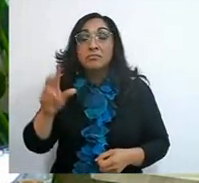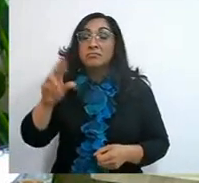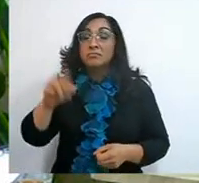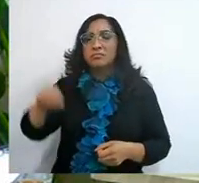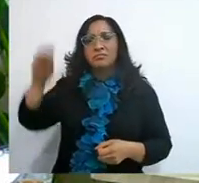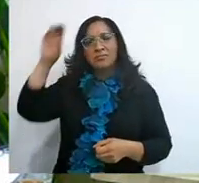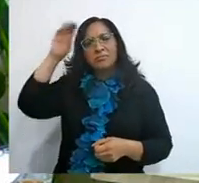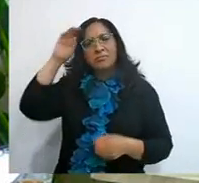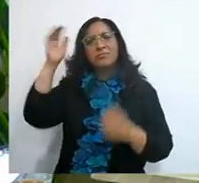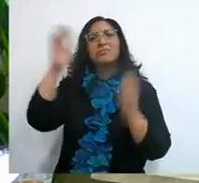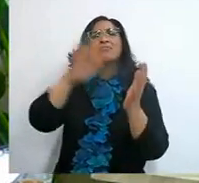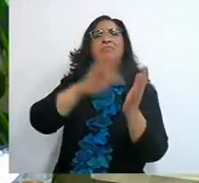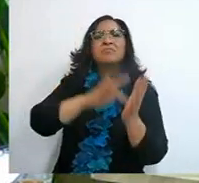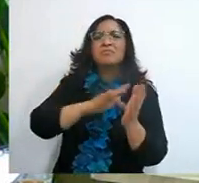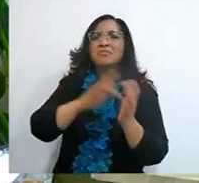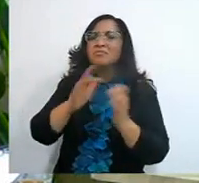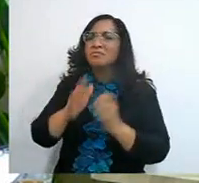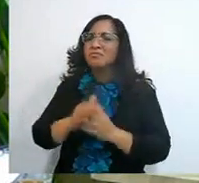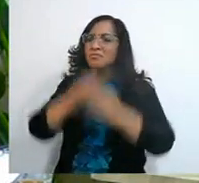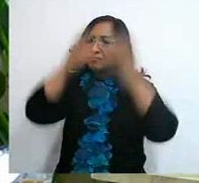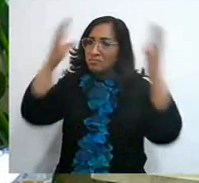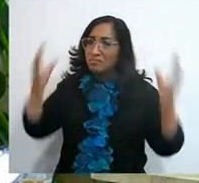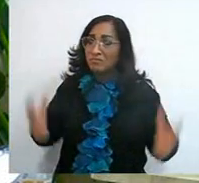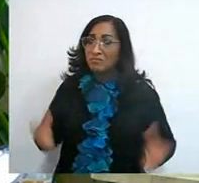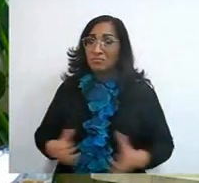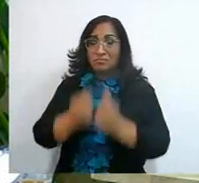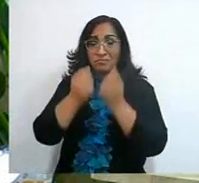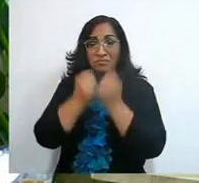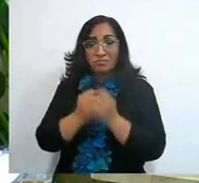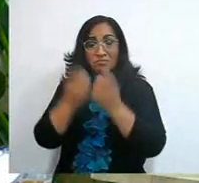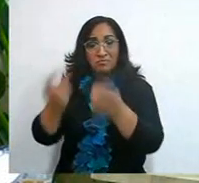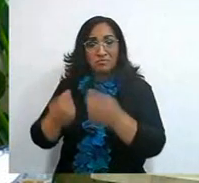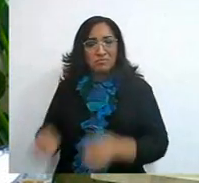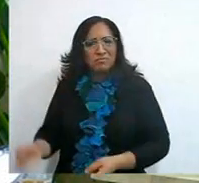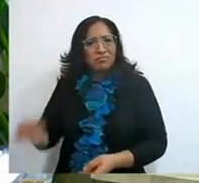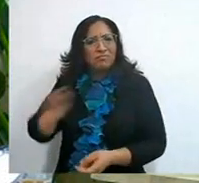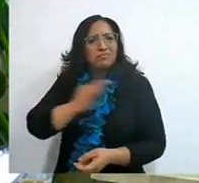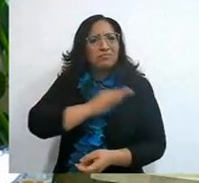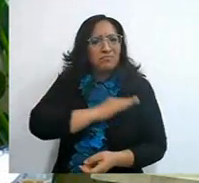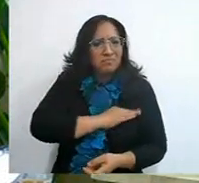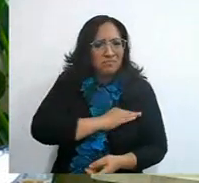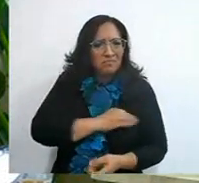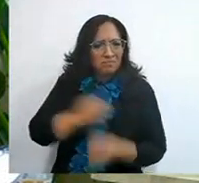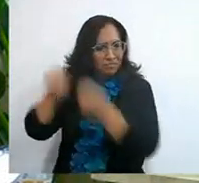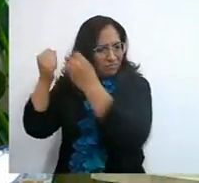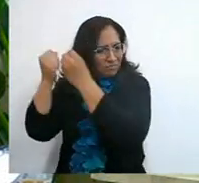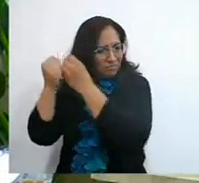autor y consumador de vida, de fe, de perdón, y ha abrazado la ley,